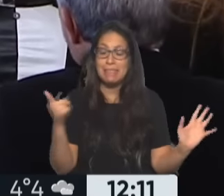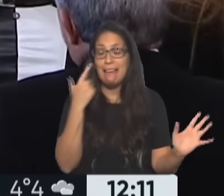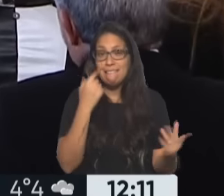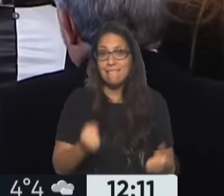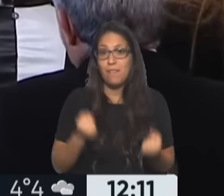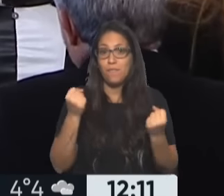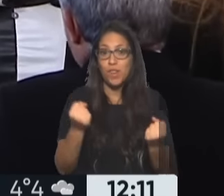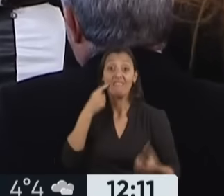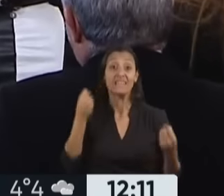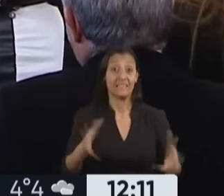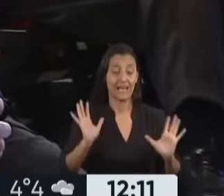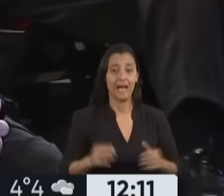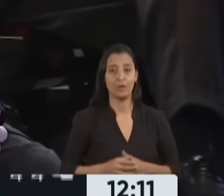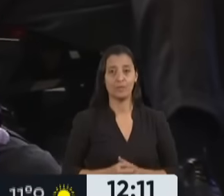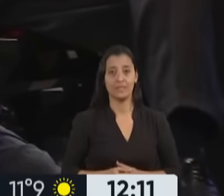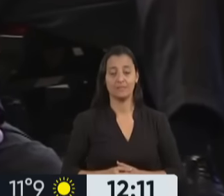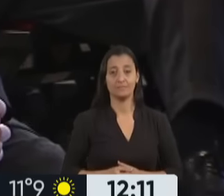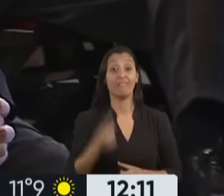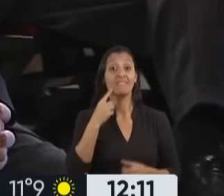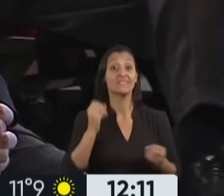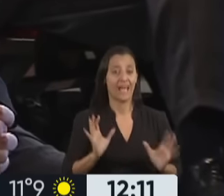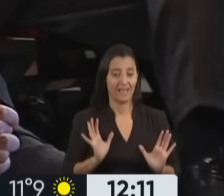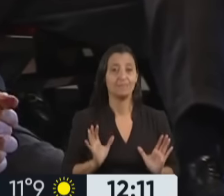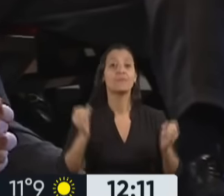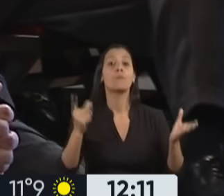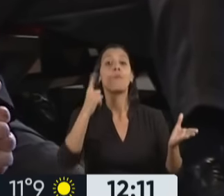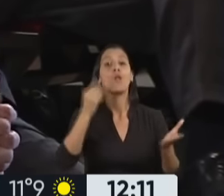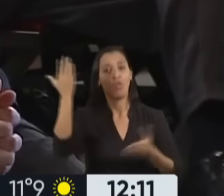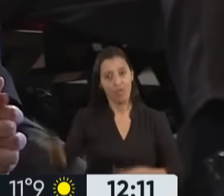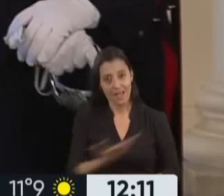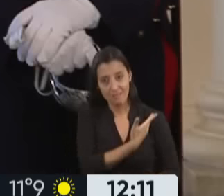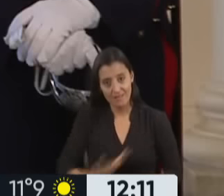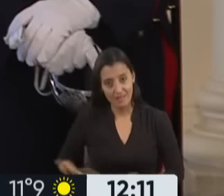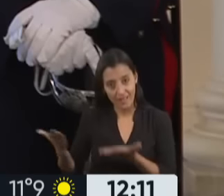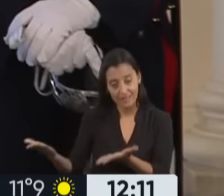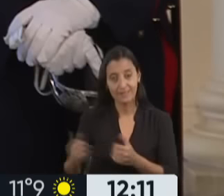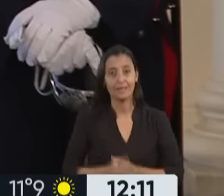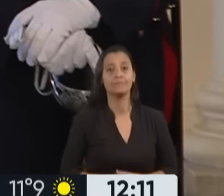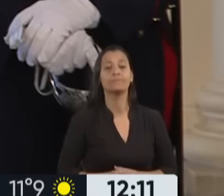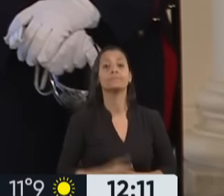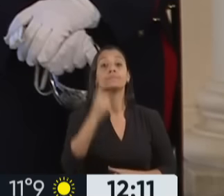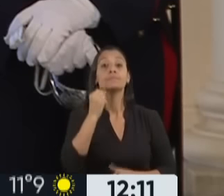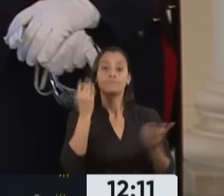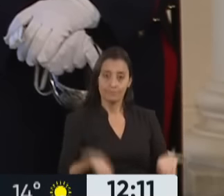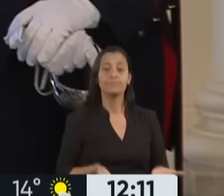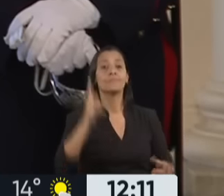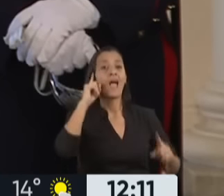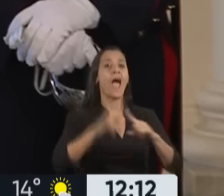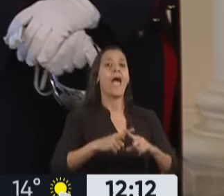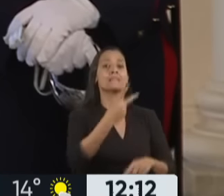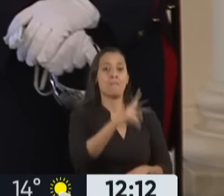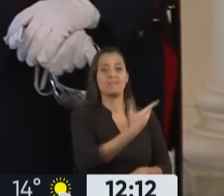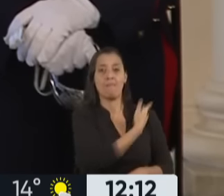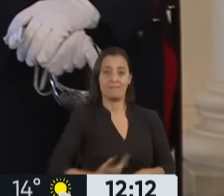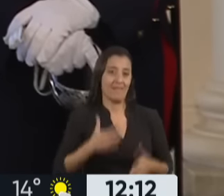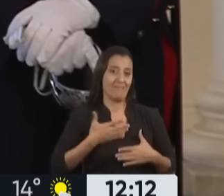intentar hacerlo. Buenos días, señor presidente. Señor ex vicepresidente de